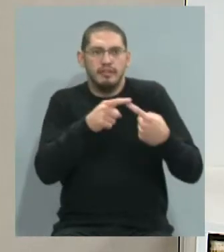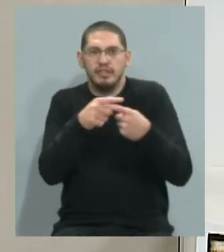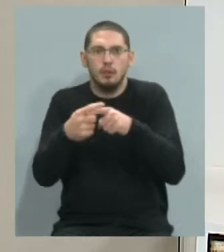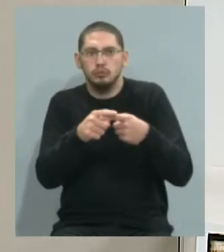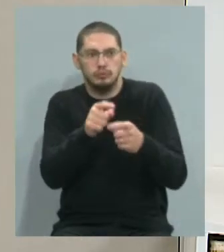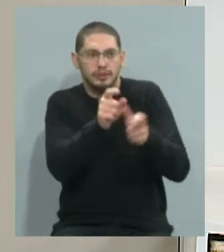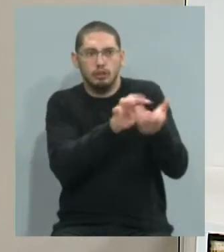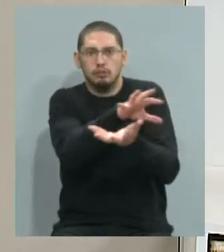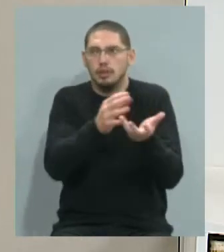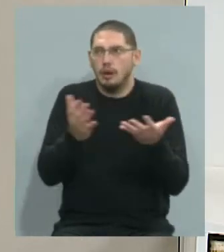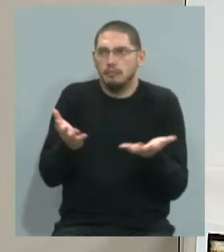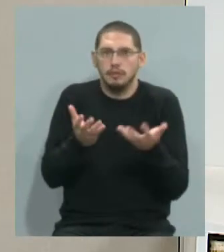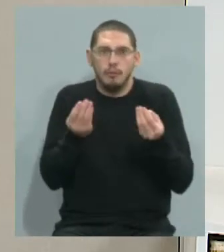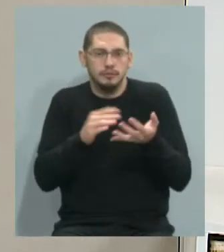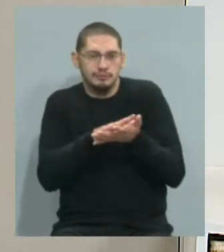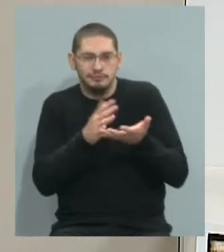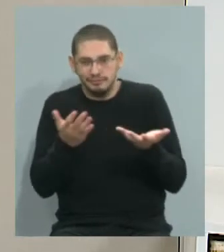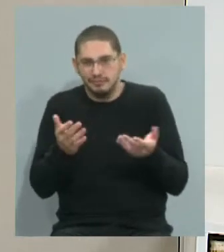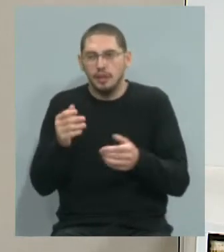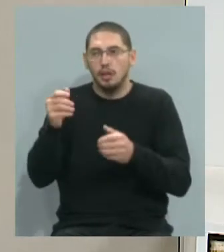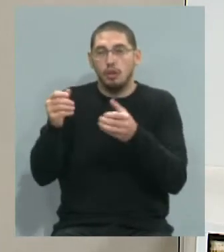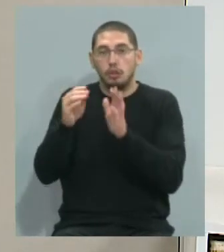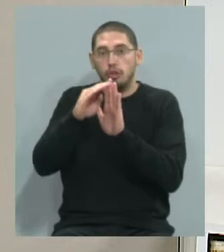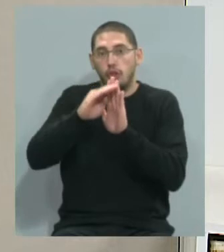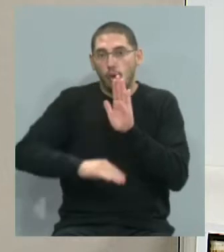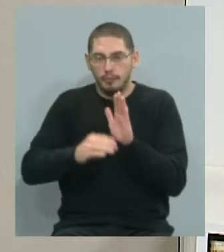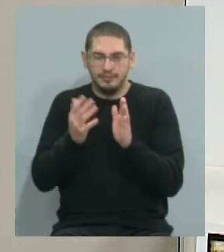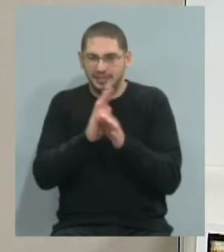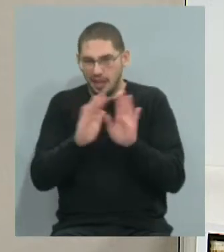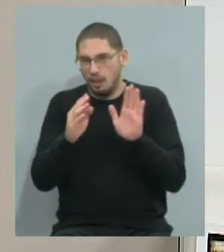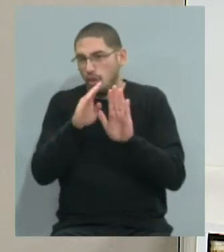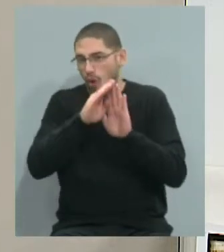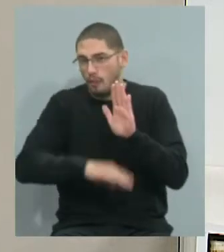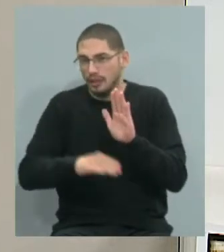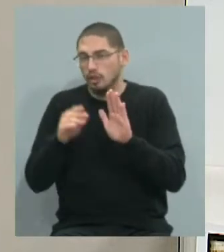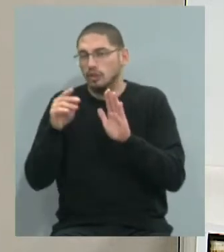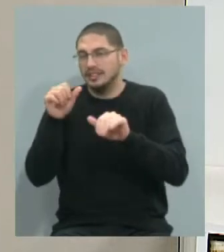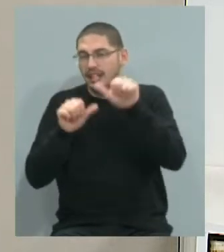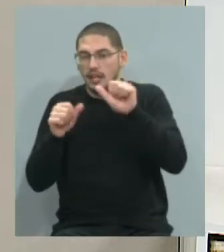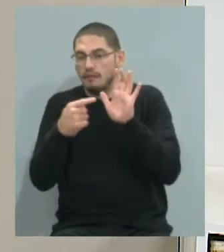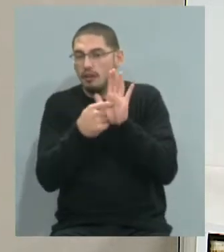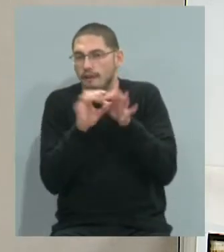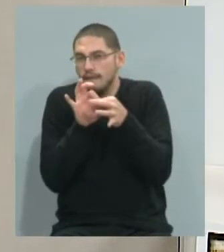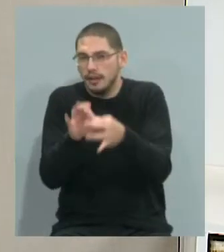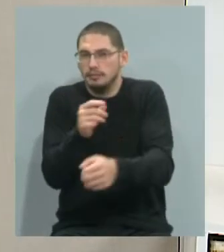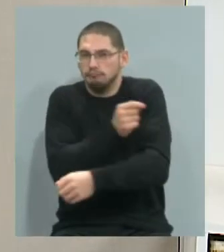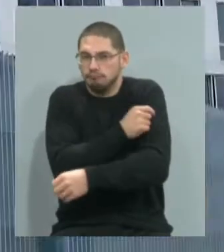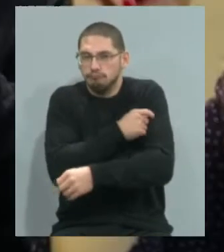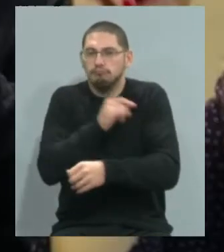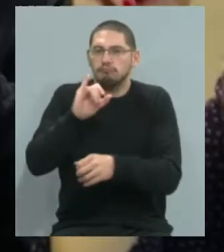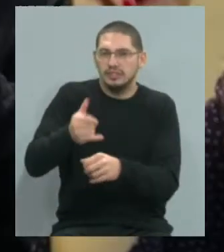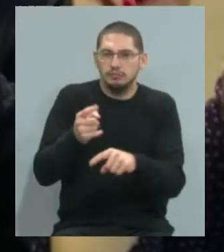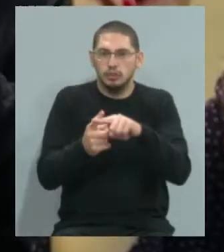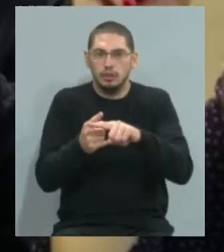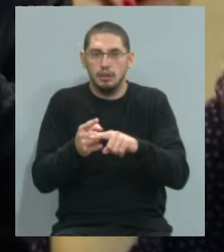Los documentos científicos que fundamentan una vacuna u otra, la publicación, si no hubiera